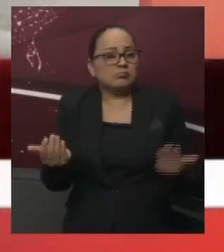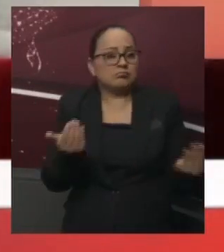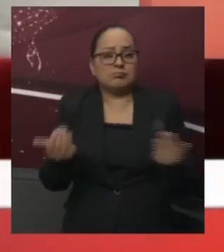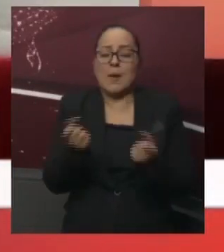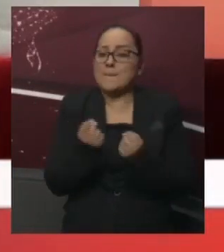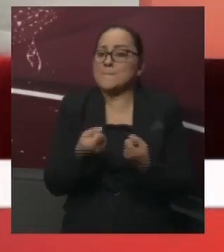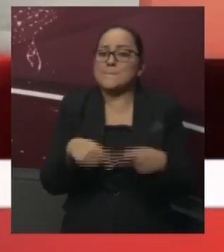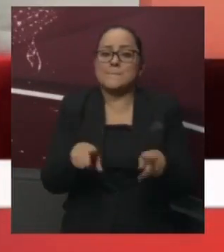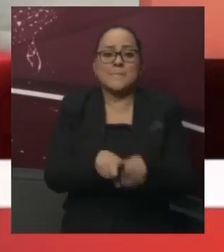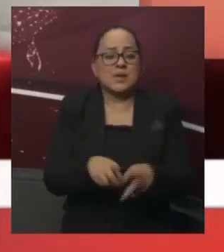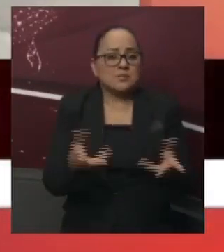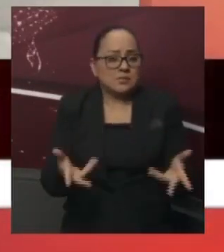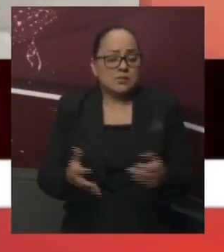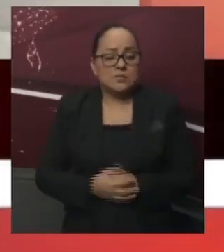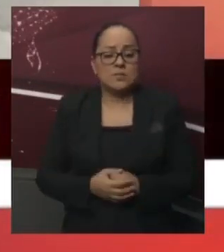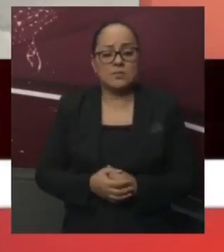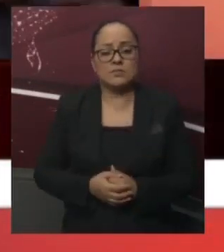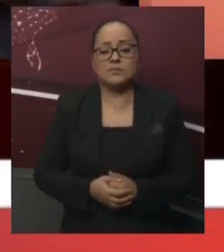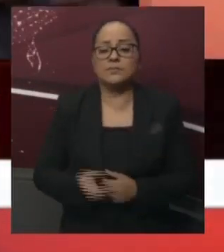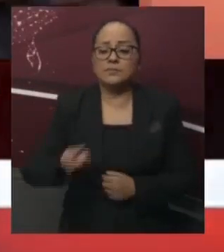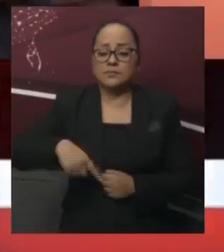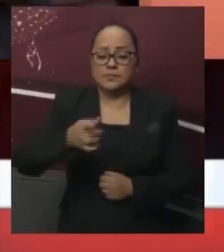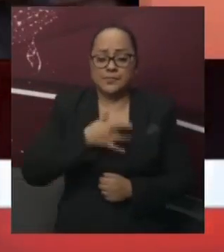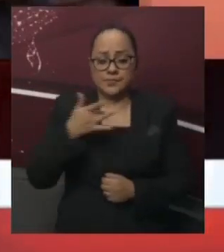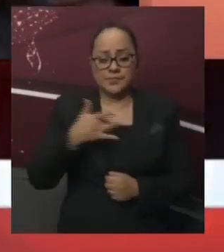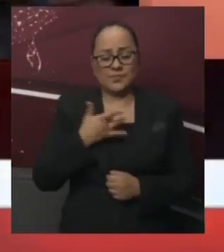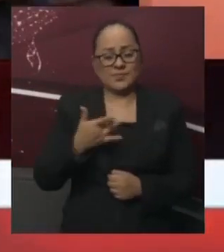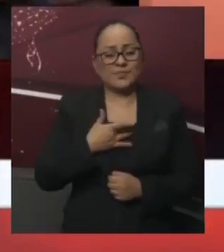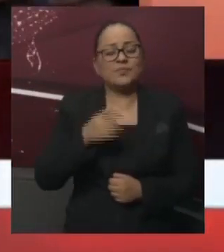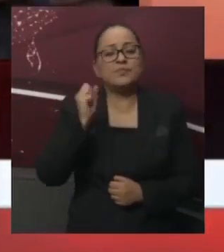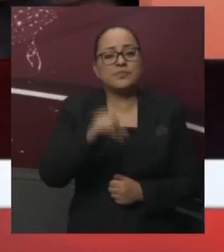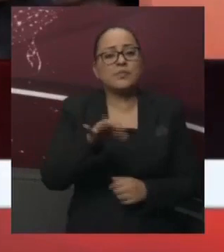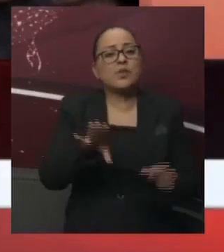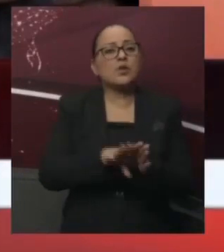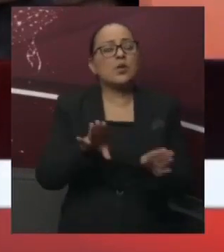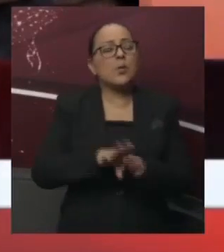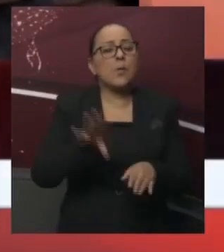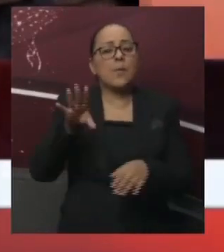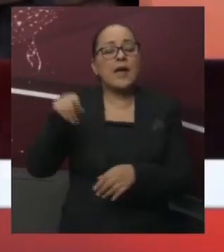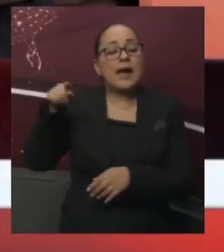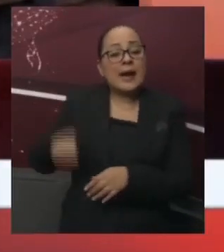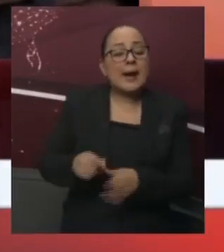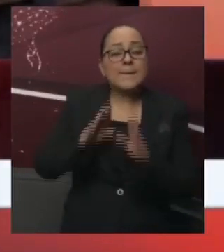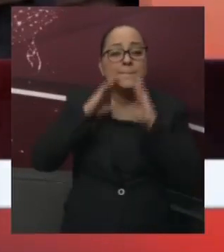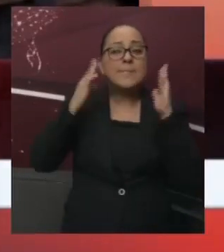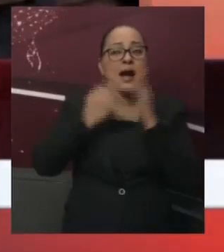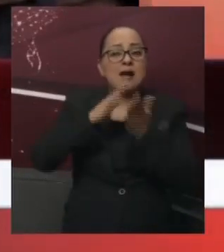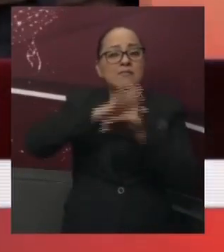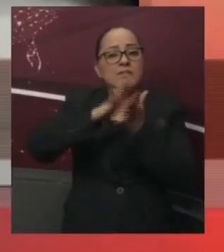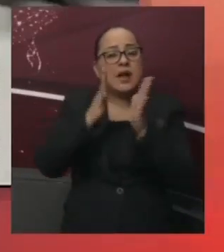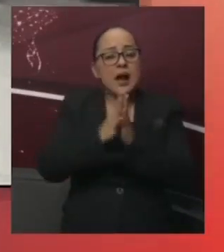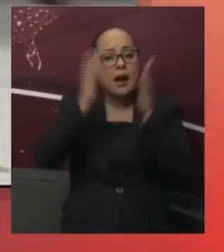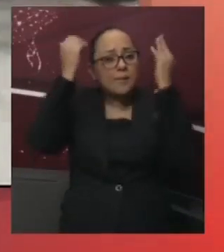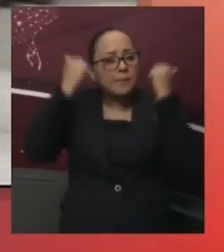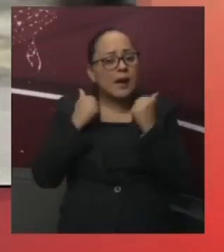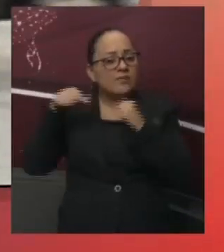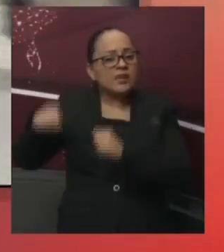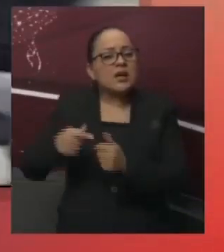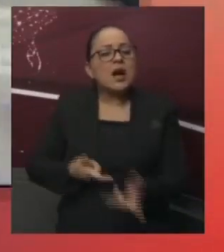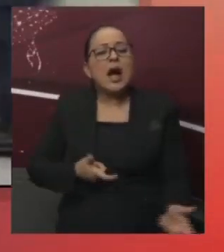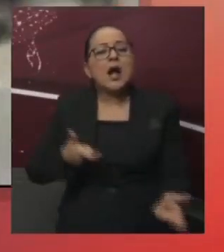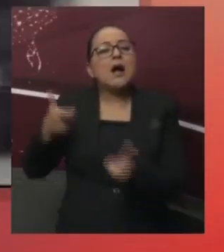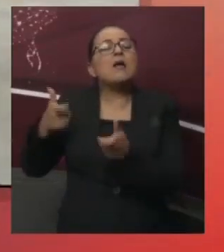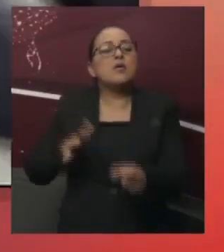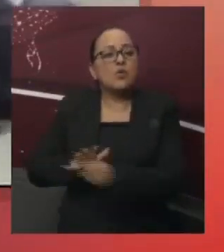¿no? Pero sí necesitamos pasar a revisión la aportación de armas del crimen organizado. Por la mayor parte de